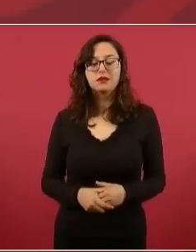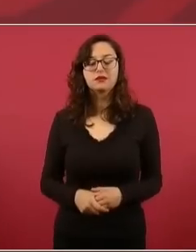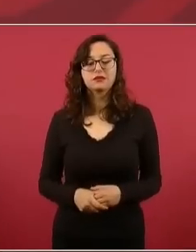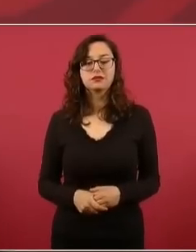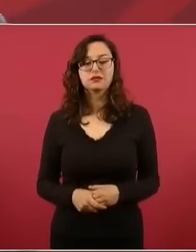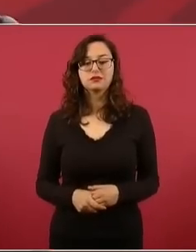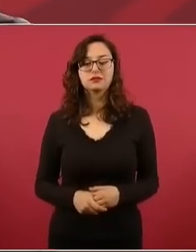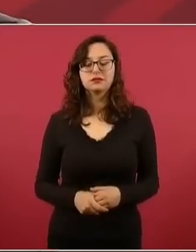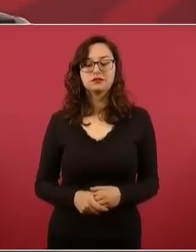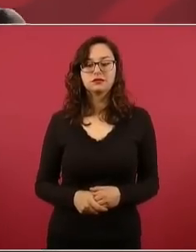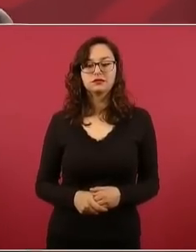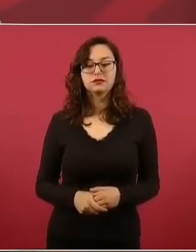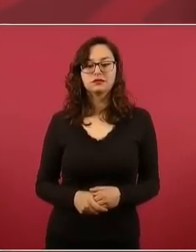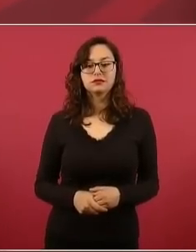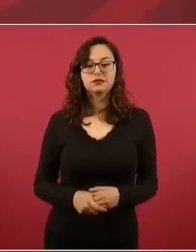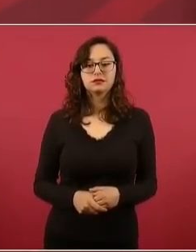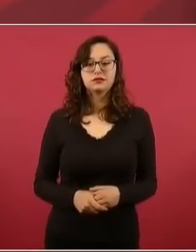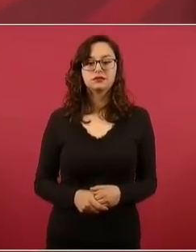sí, una